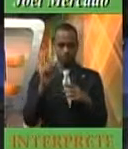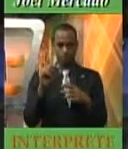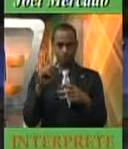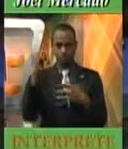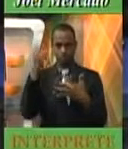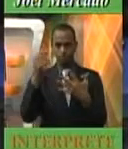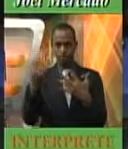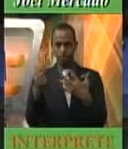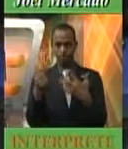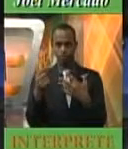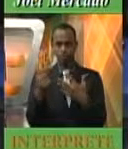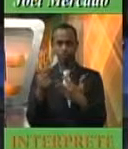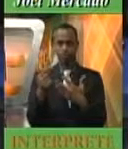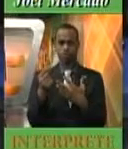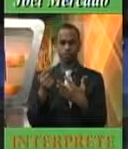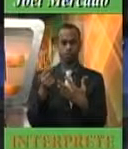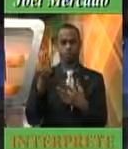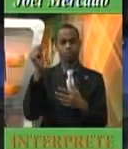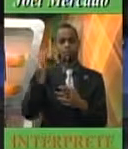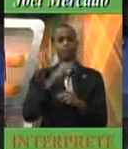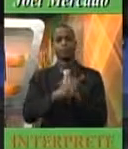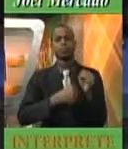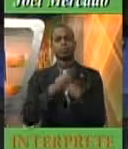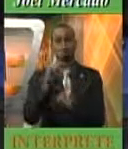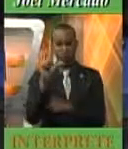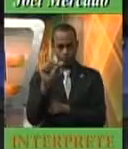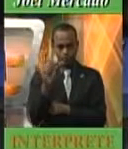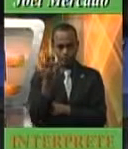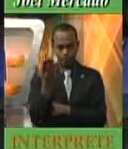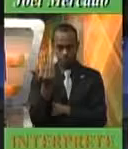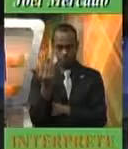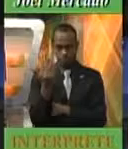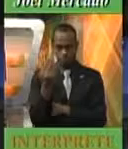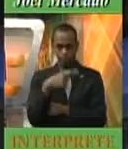tema de educación. Sí, en el 2015 fue el año de mayor